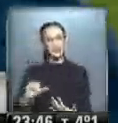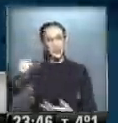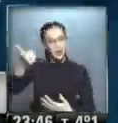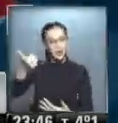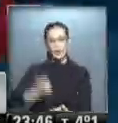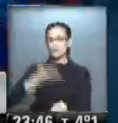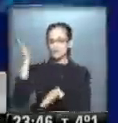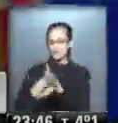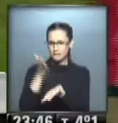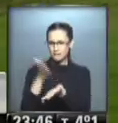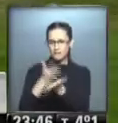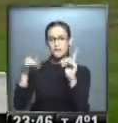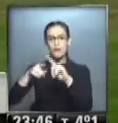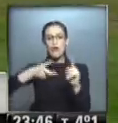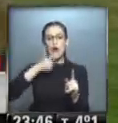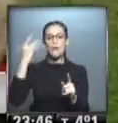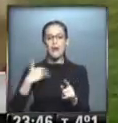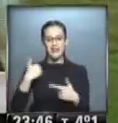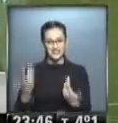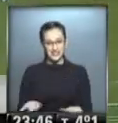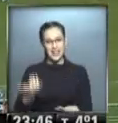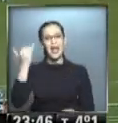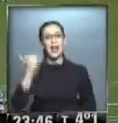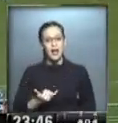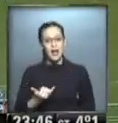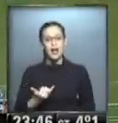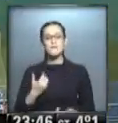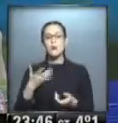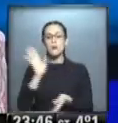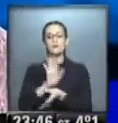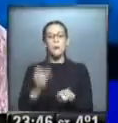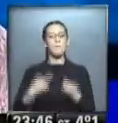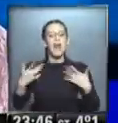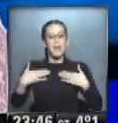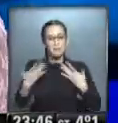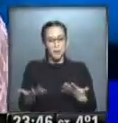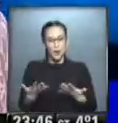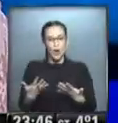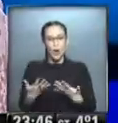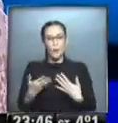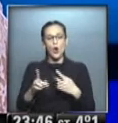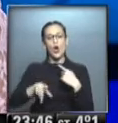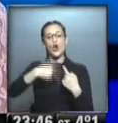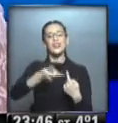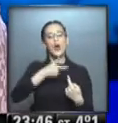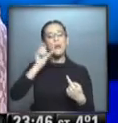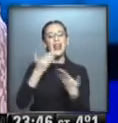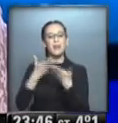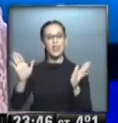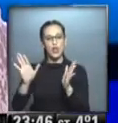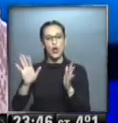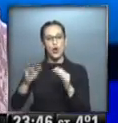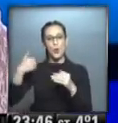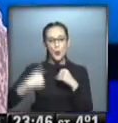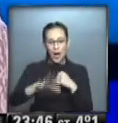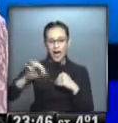adelante en la Copa Argentina, que recordemos que tiene ni más ni menos que como premio para el ganador clasificarse a la próxima Copa Libertadores a partir de este